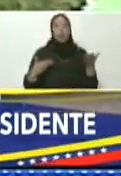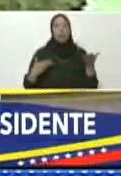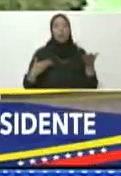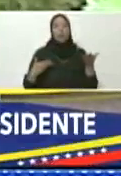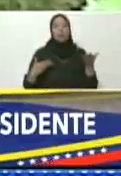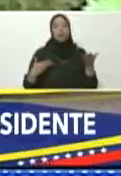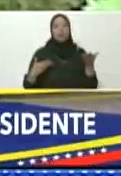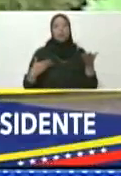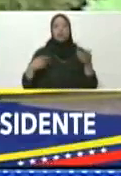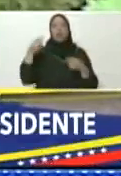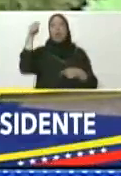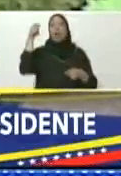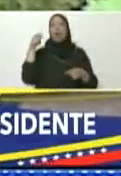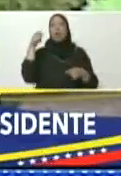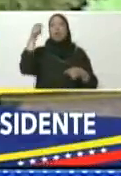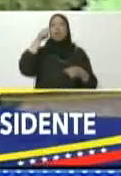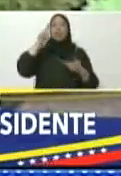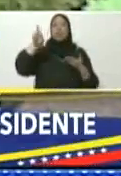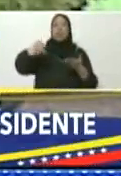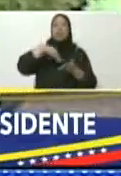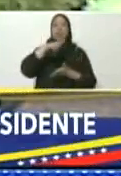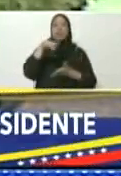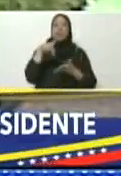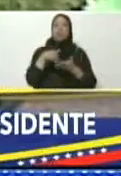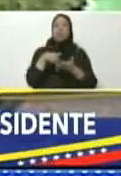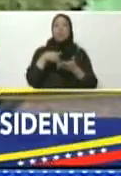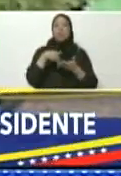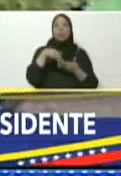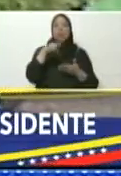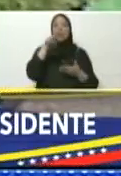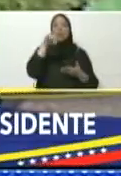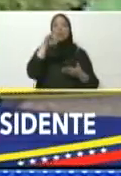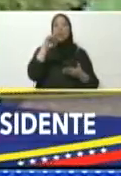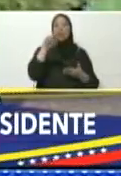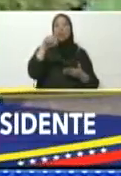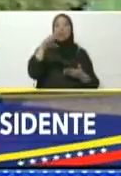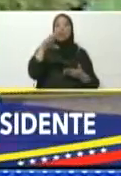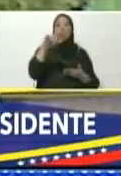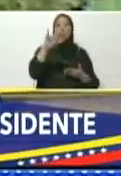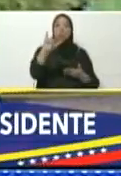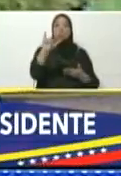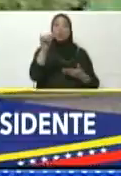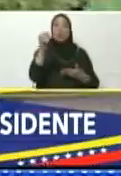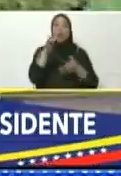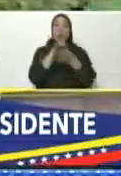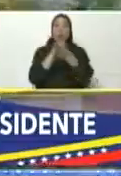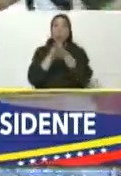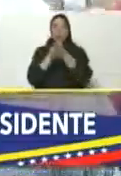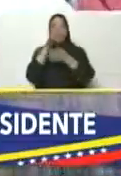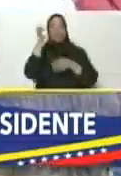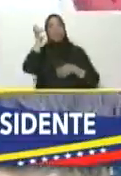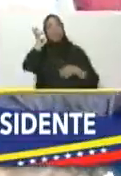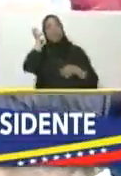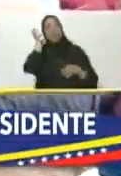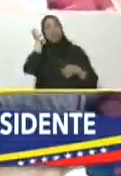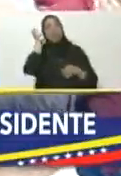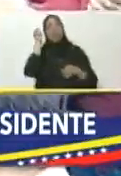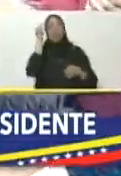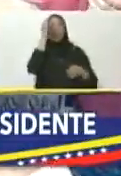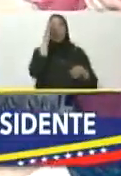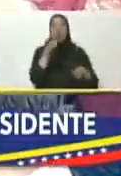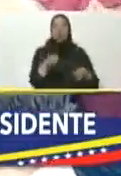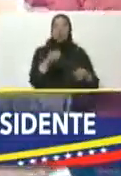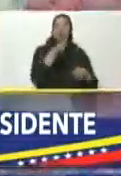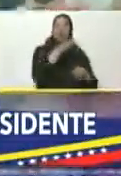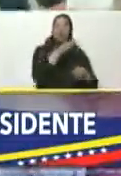Los diputados de la Asamblea Nacional, Nancy Pérez, compañera, camarada, que Dios me la bendiga,